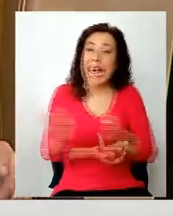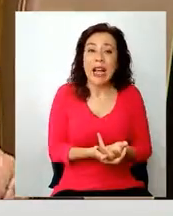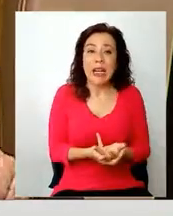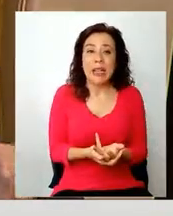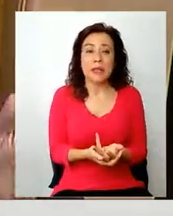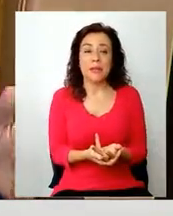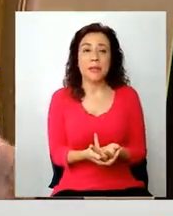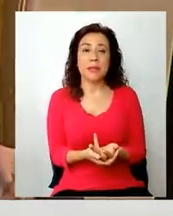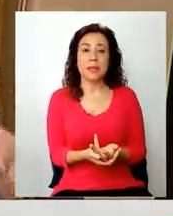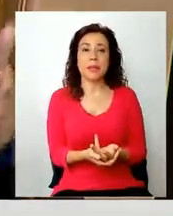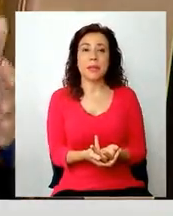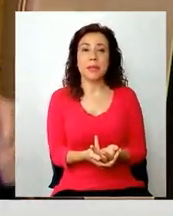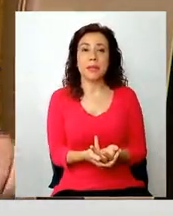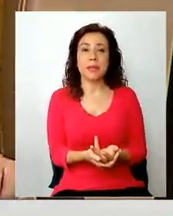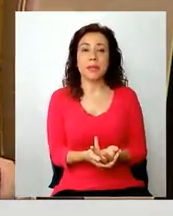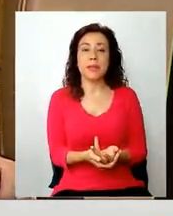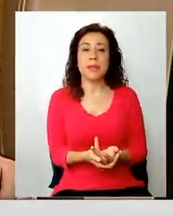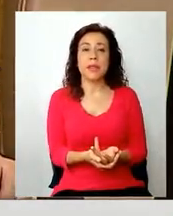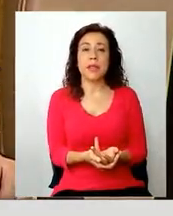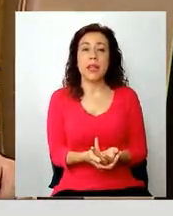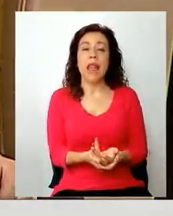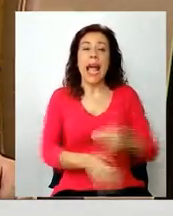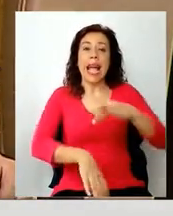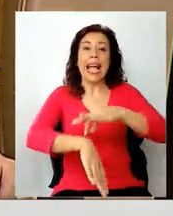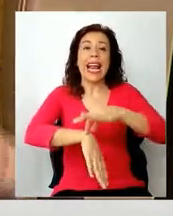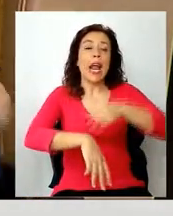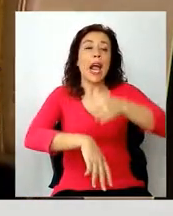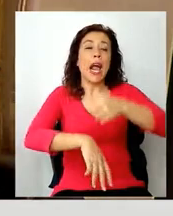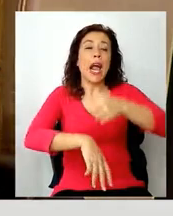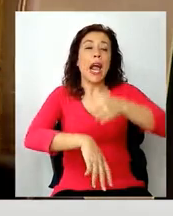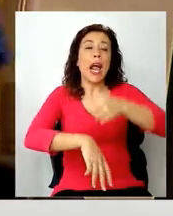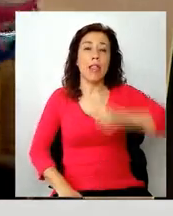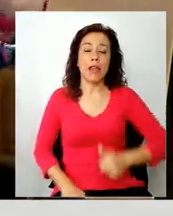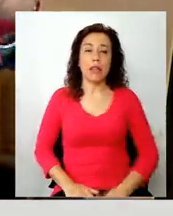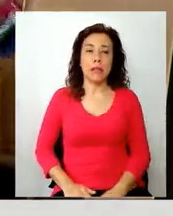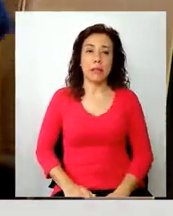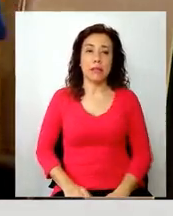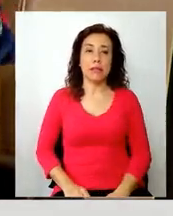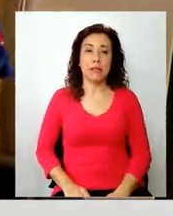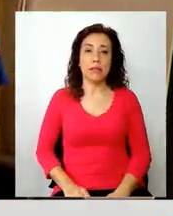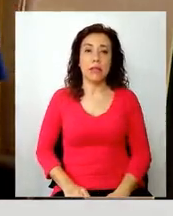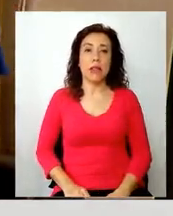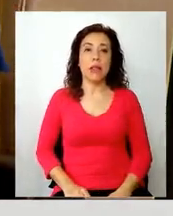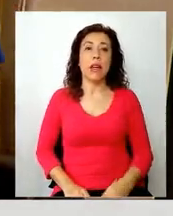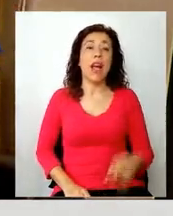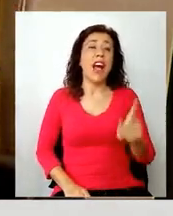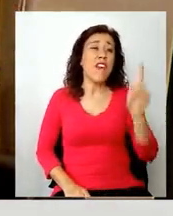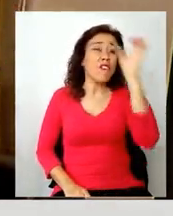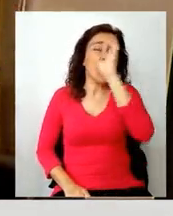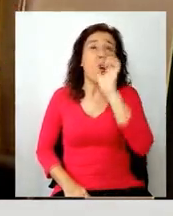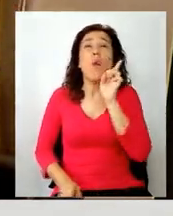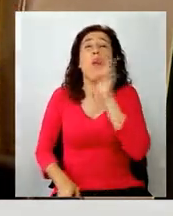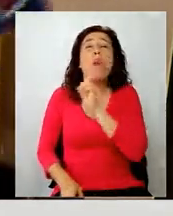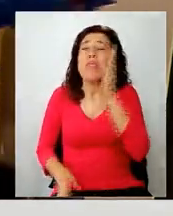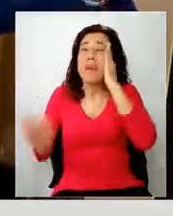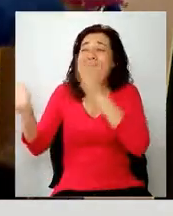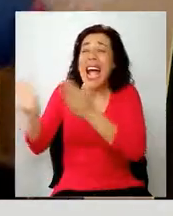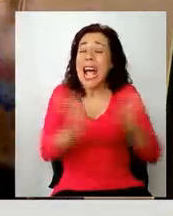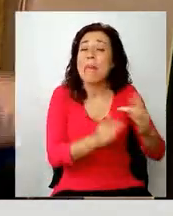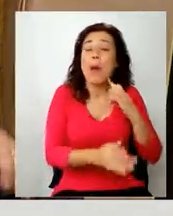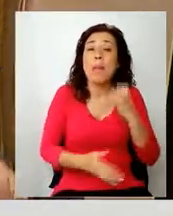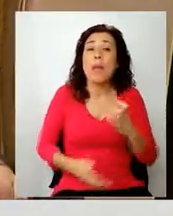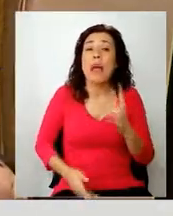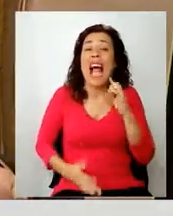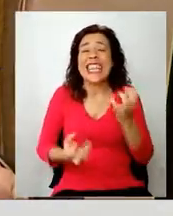en el sector privado en las clínicas están buscando Hasta la última cama porque tenemos un colapso